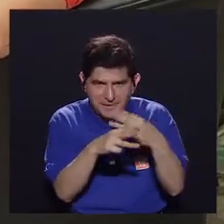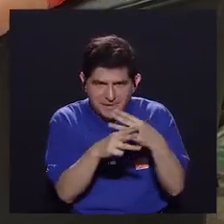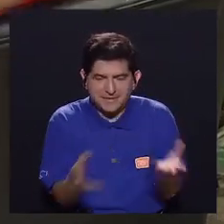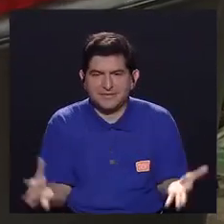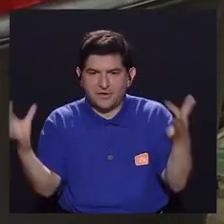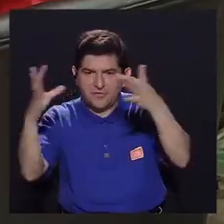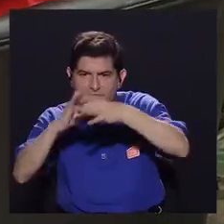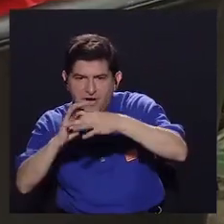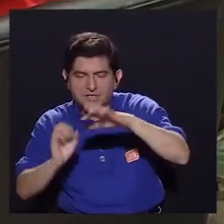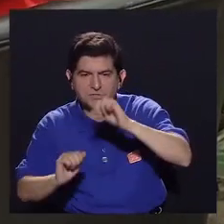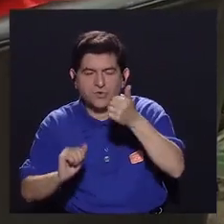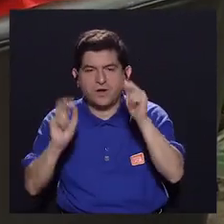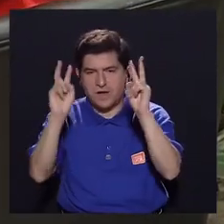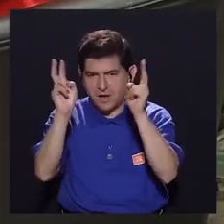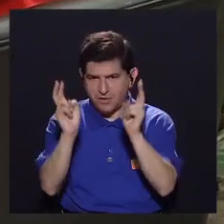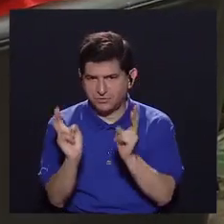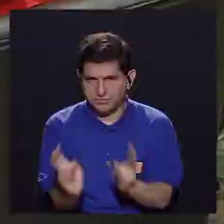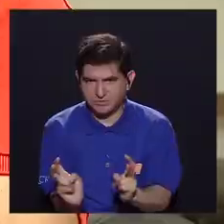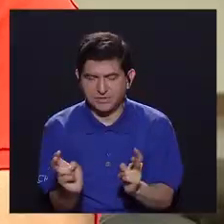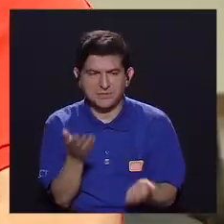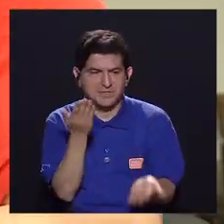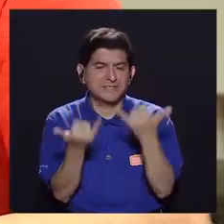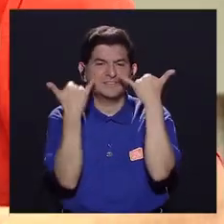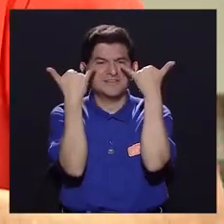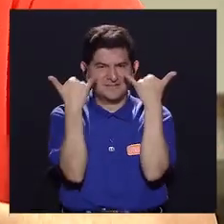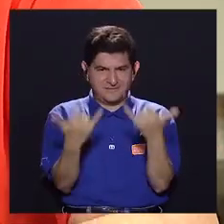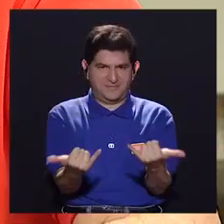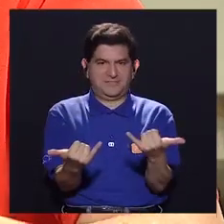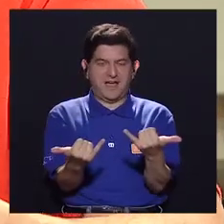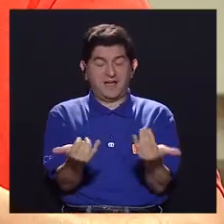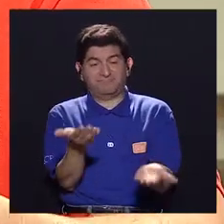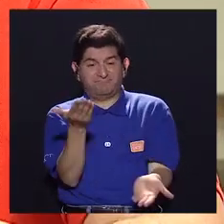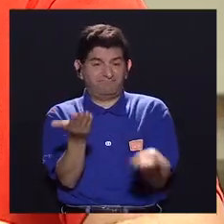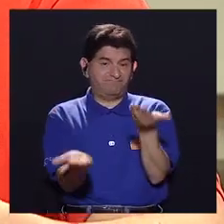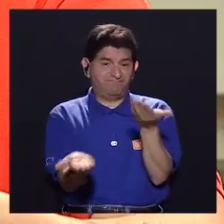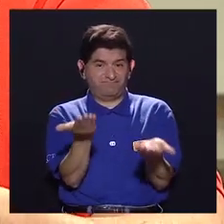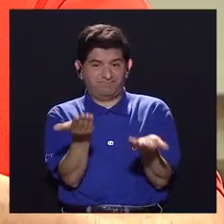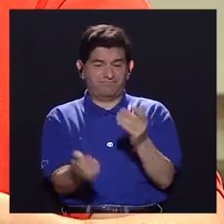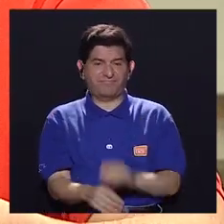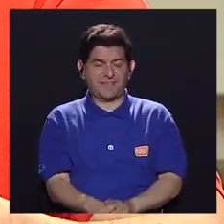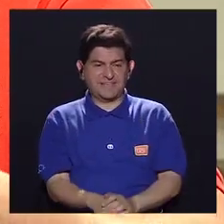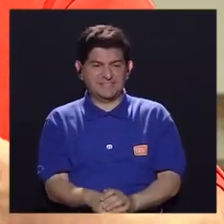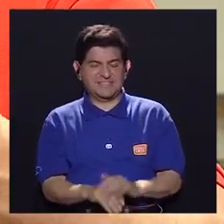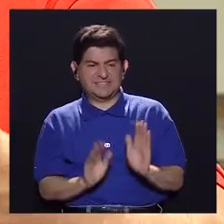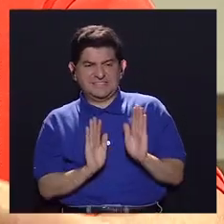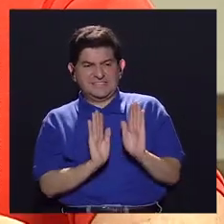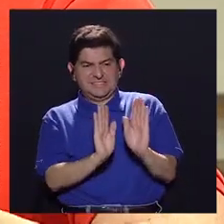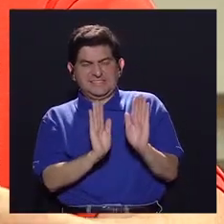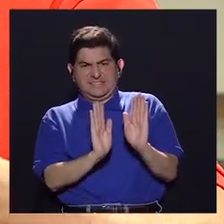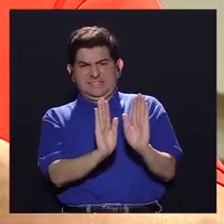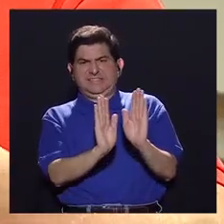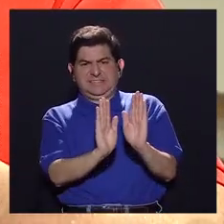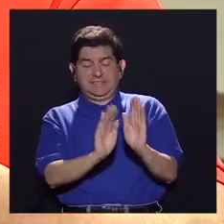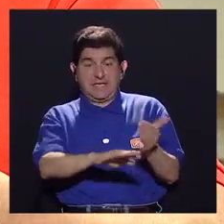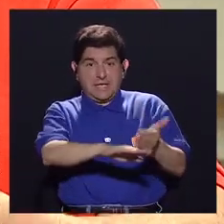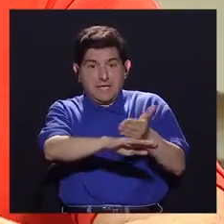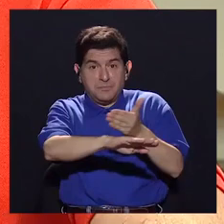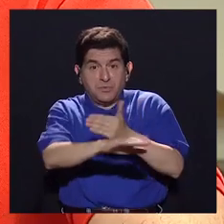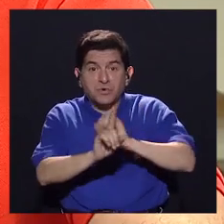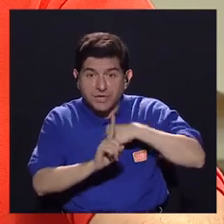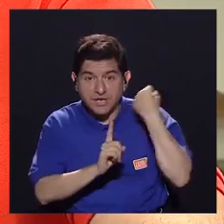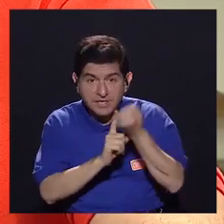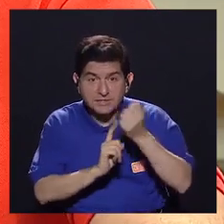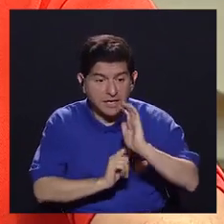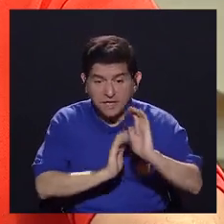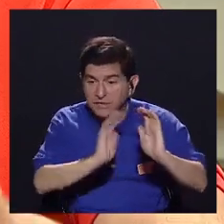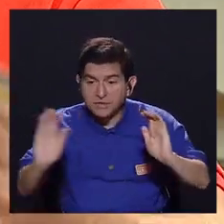la matemática con respecto a otras materias, pues ya va posiblemente a crear una resistencia progresiva